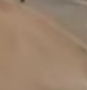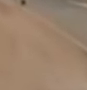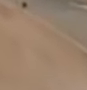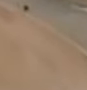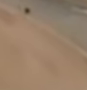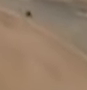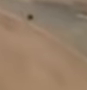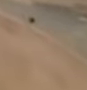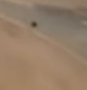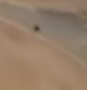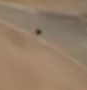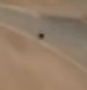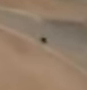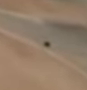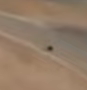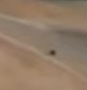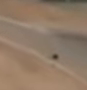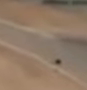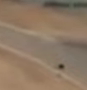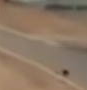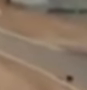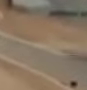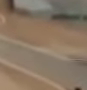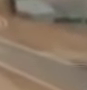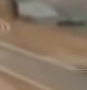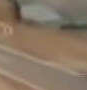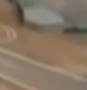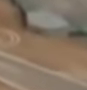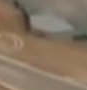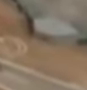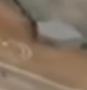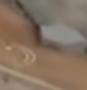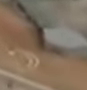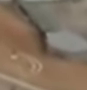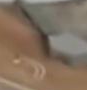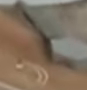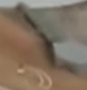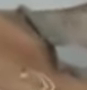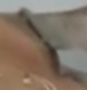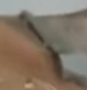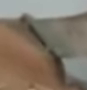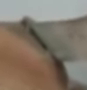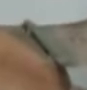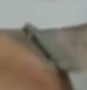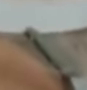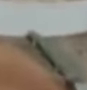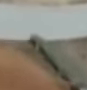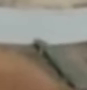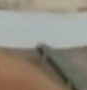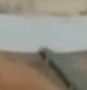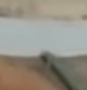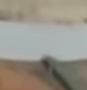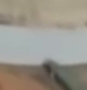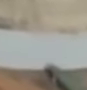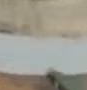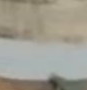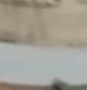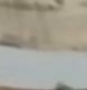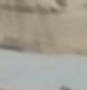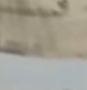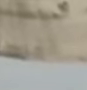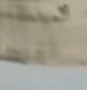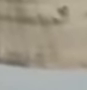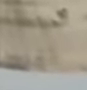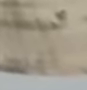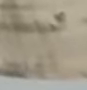con poco se ha hecho mucho recursos que han sido invertidos para dar una solución de forma directa a varios